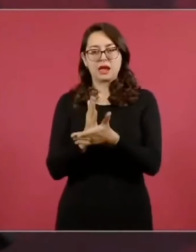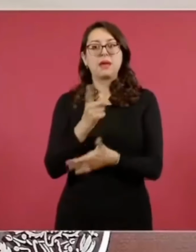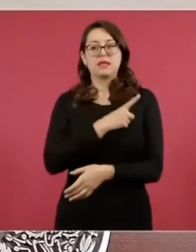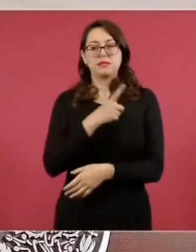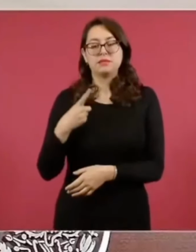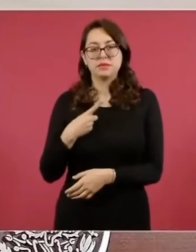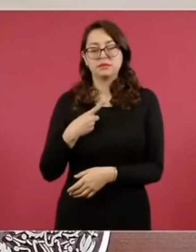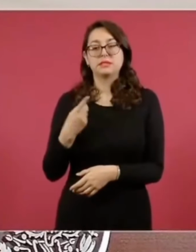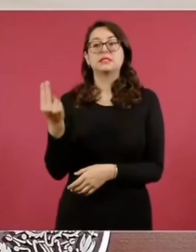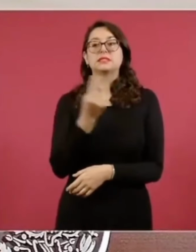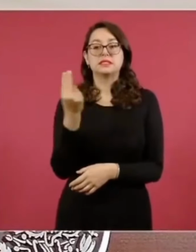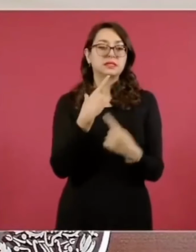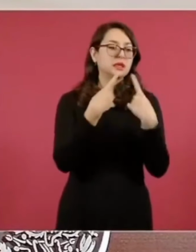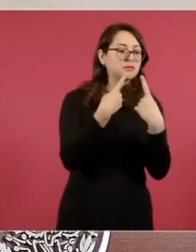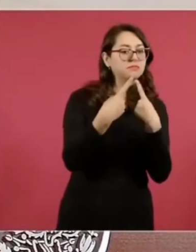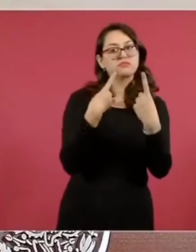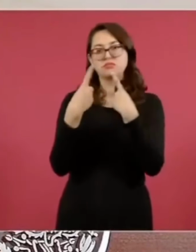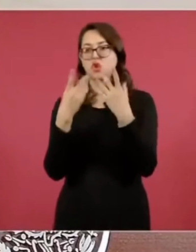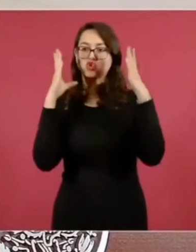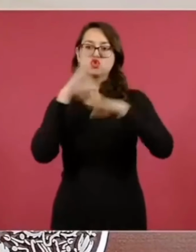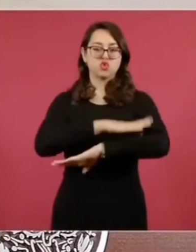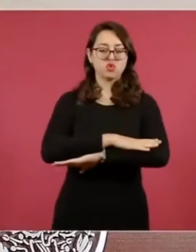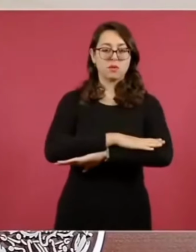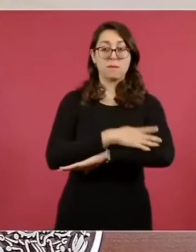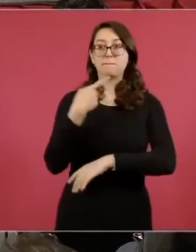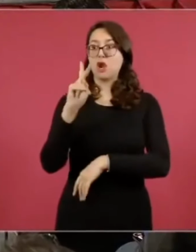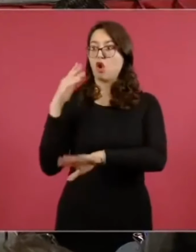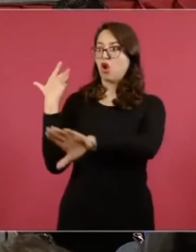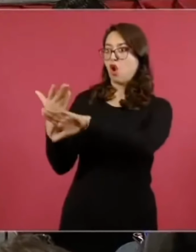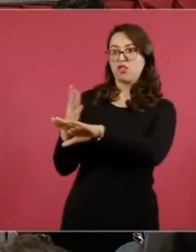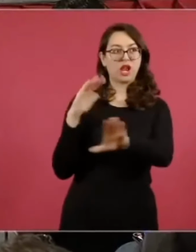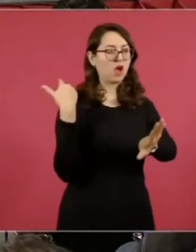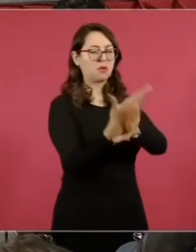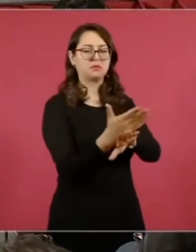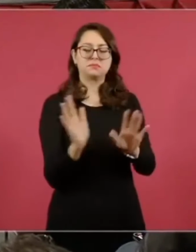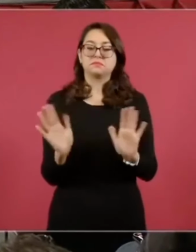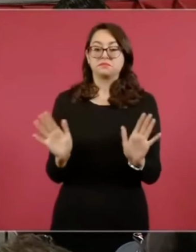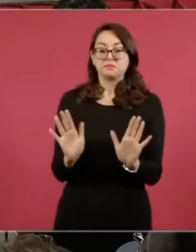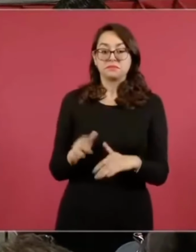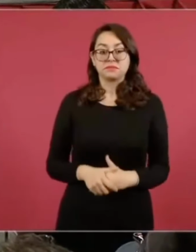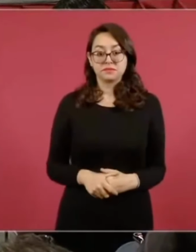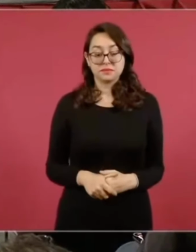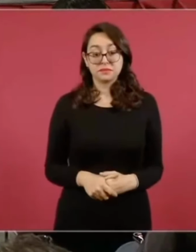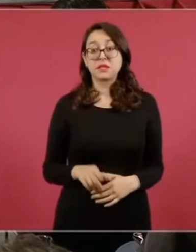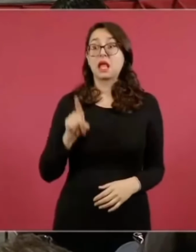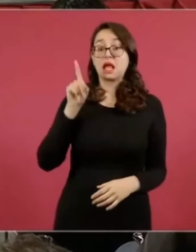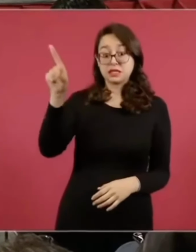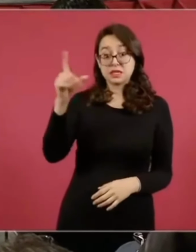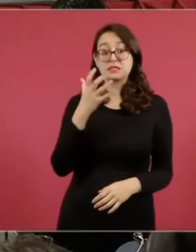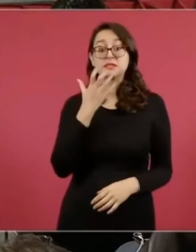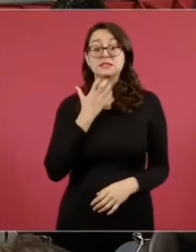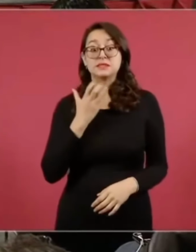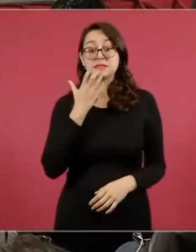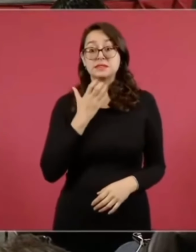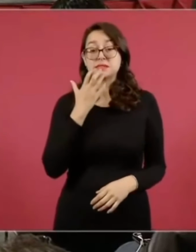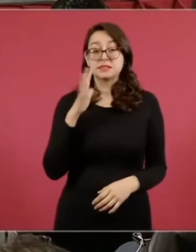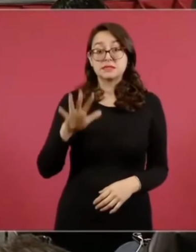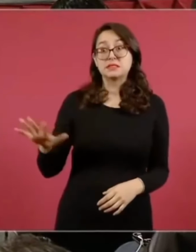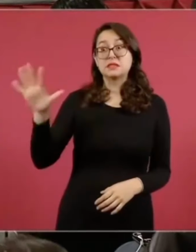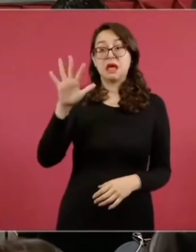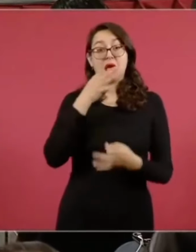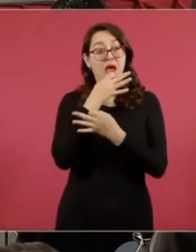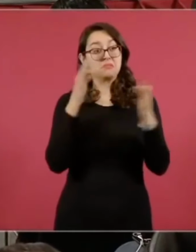no condenamos ni a unos ni a otros. Pero Israel lo etiquetó como persona no grata. También se pronunciaron Gustavo